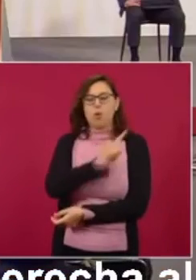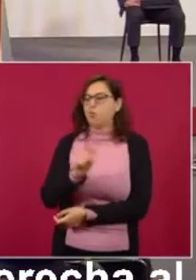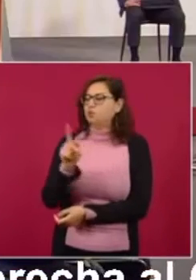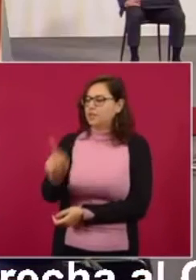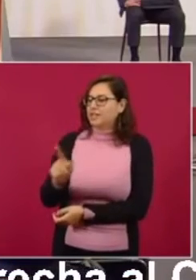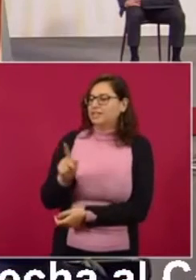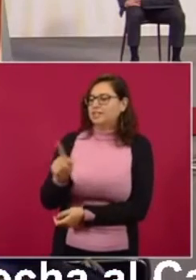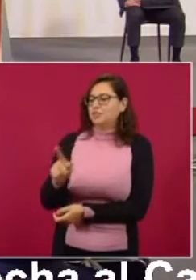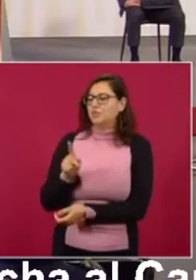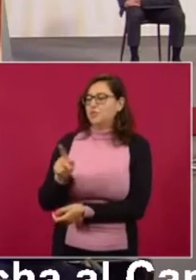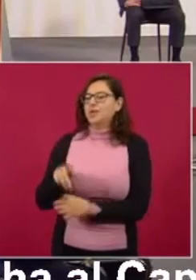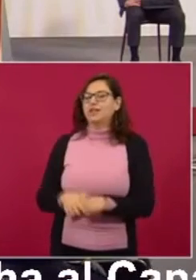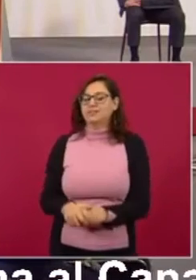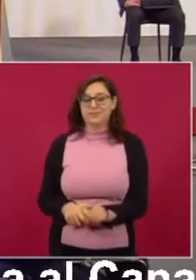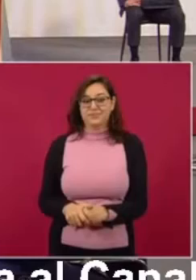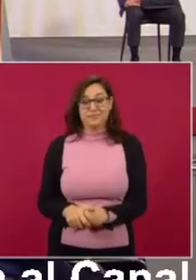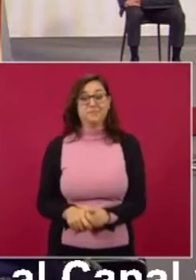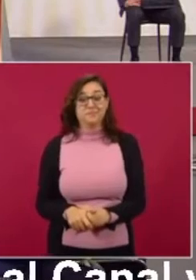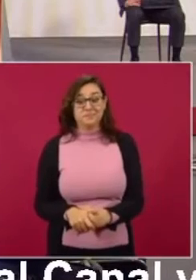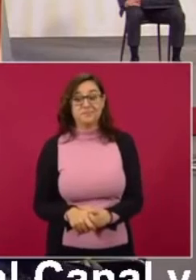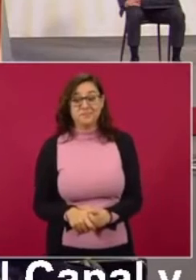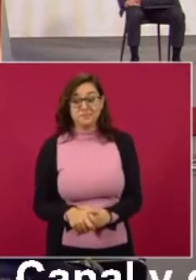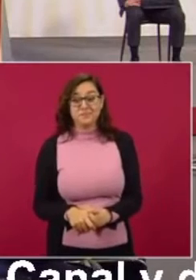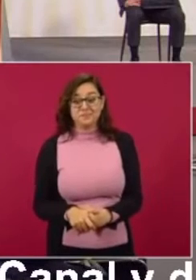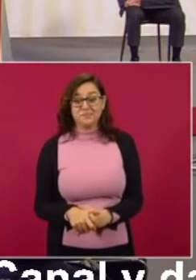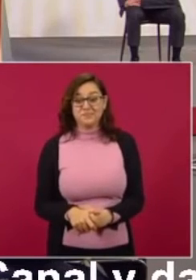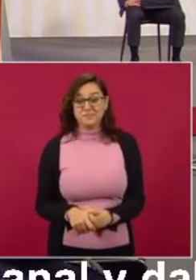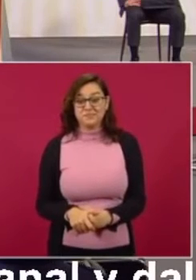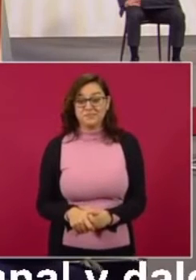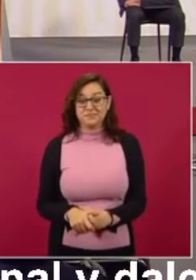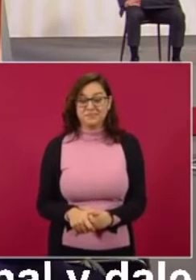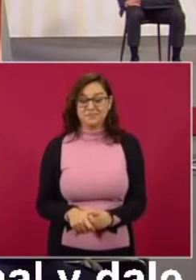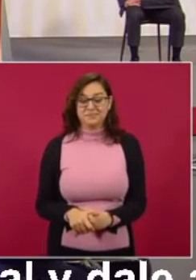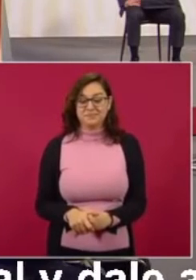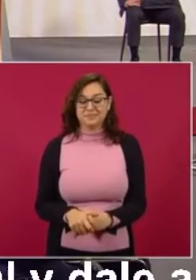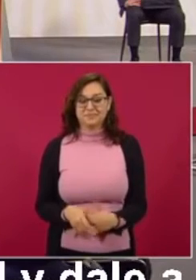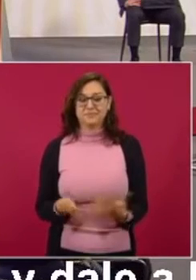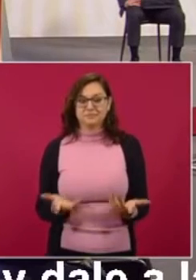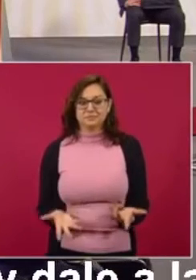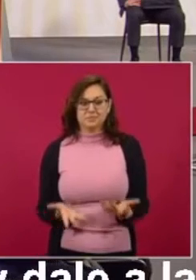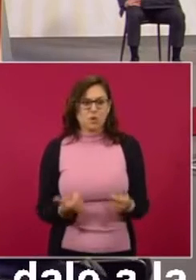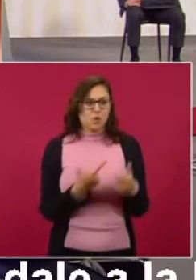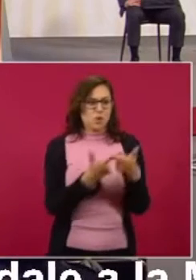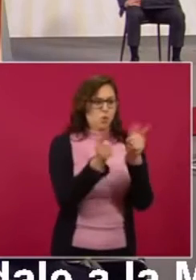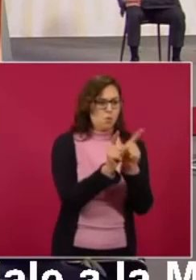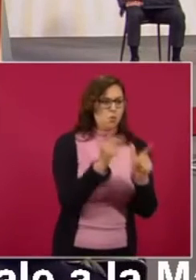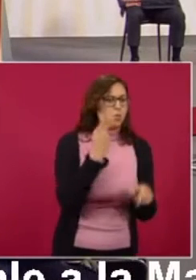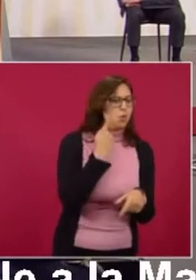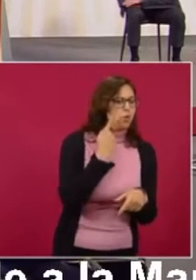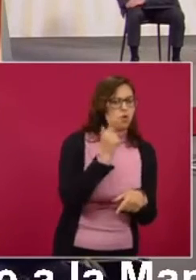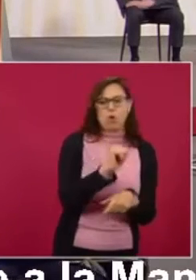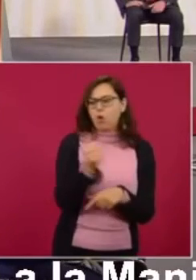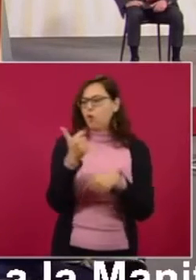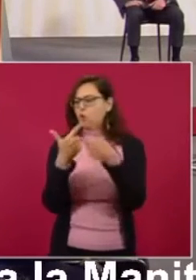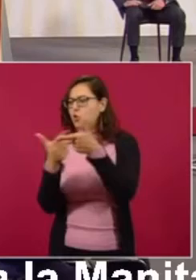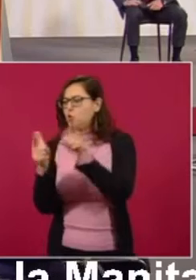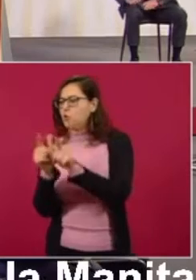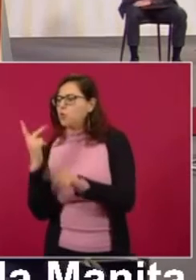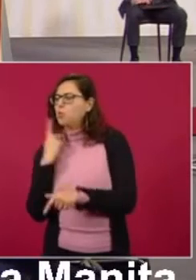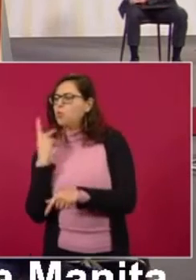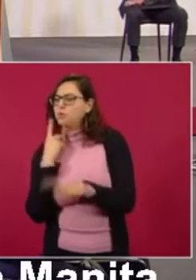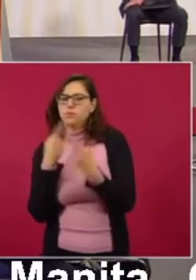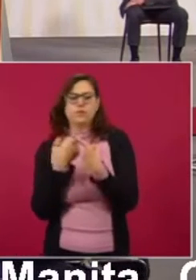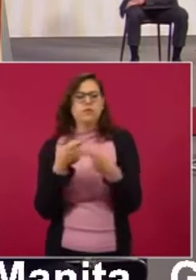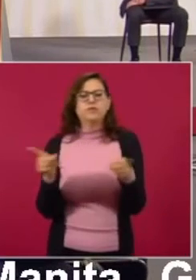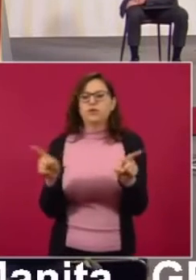s hablaba yo de que cuál es la diferencia entre un partido y otro por ejemplo don